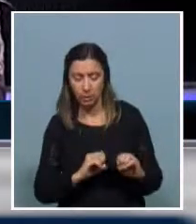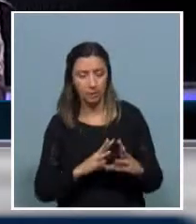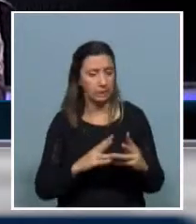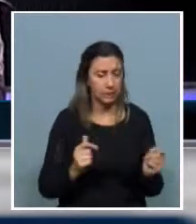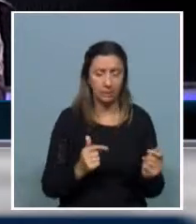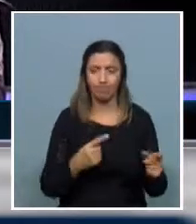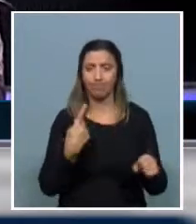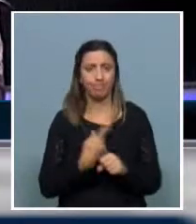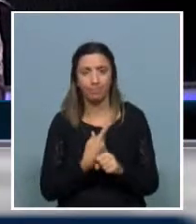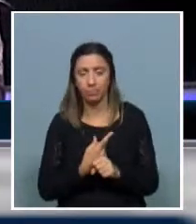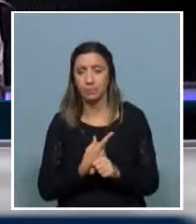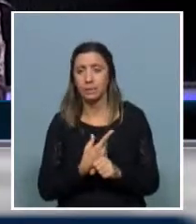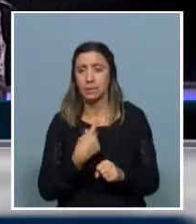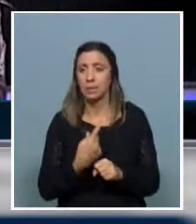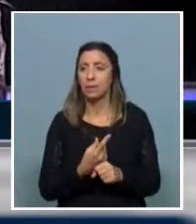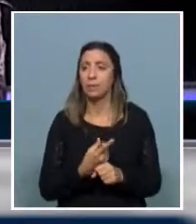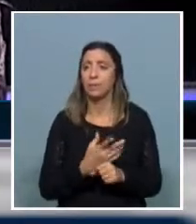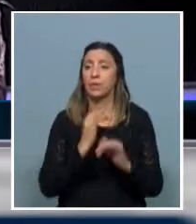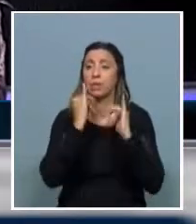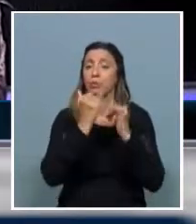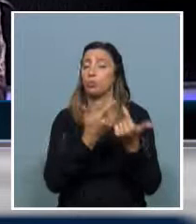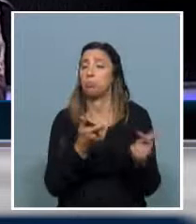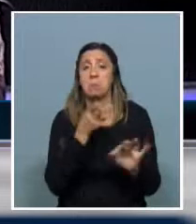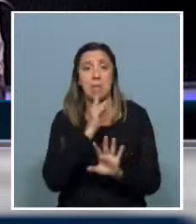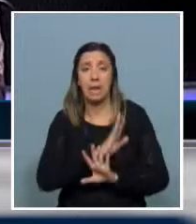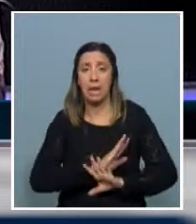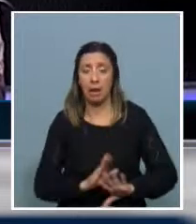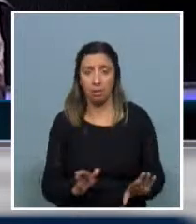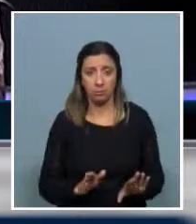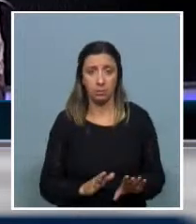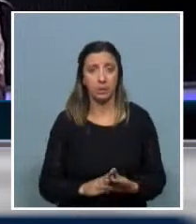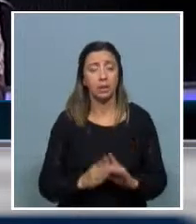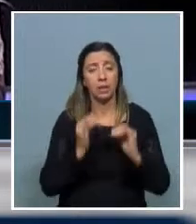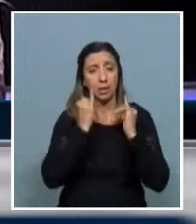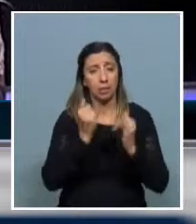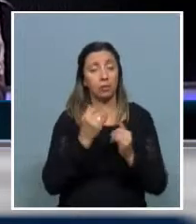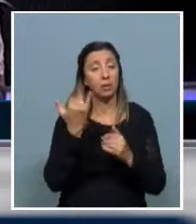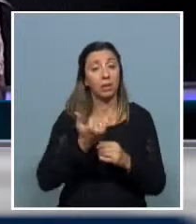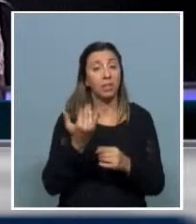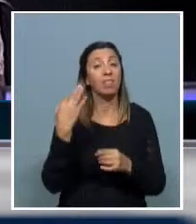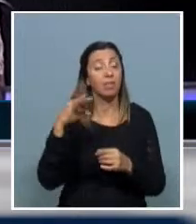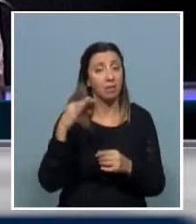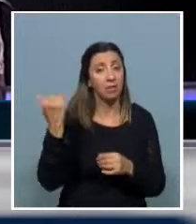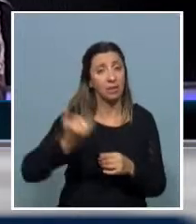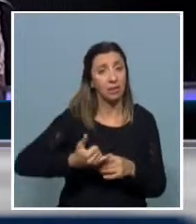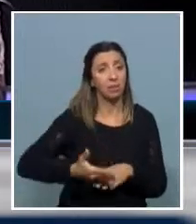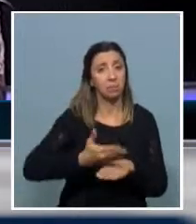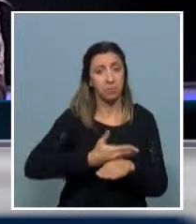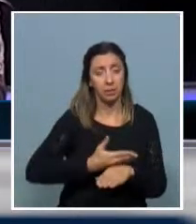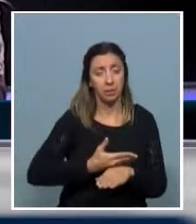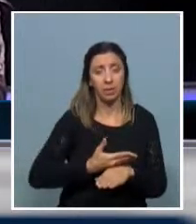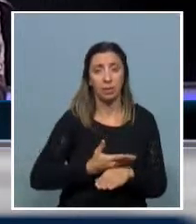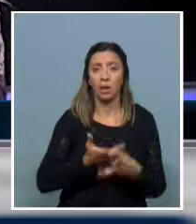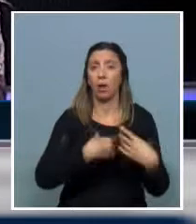días, porque no se contaba con ninguna información. La base de datos que debiera existir en viviendas no